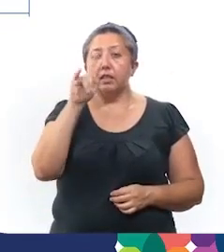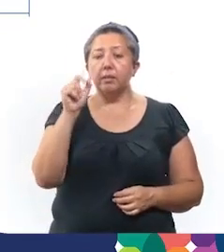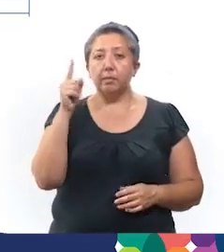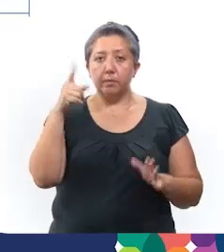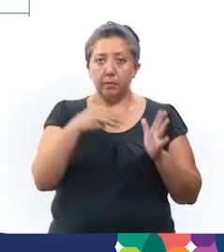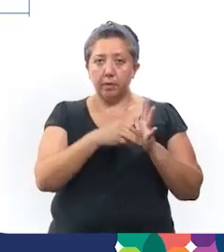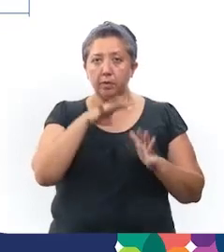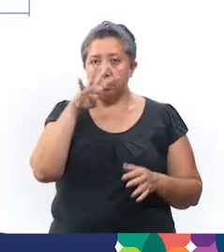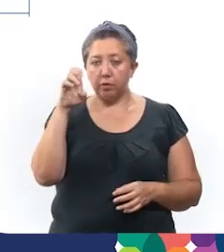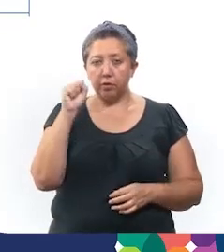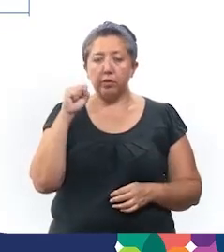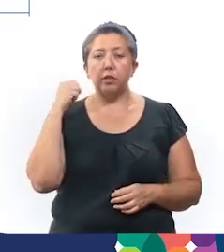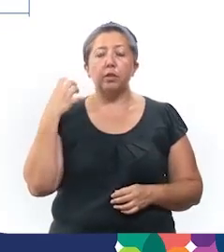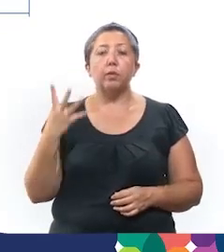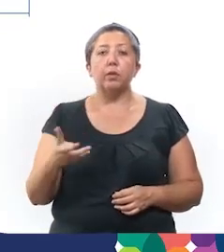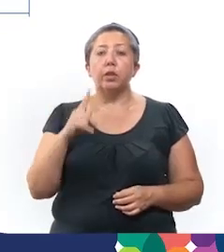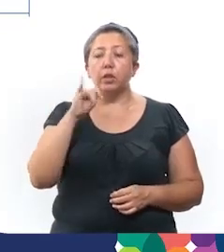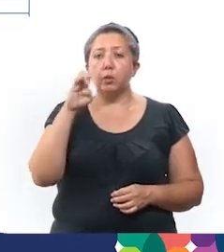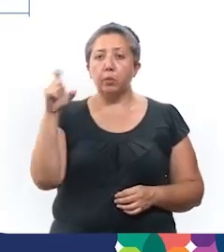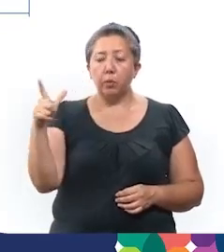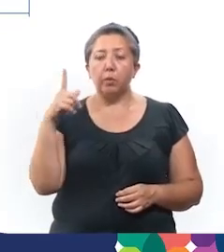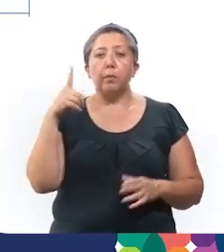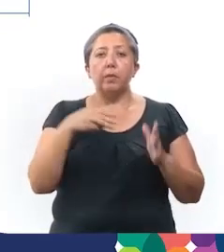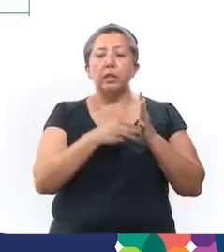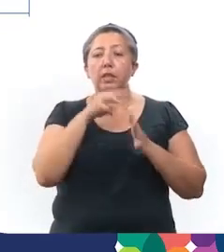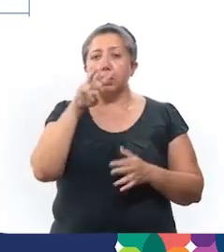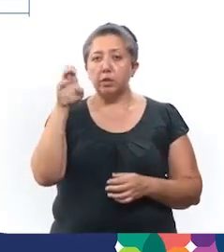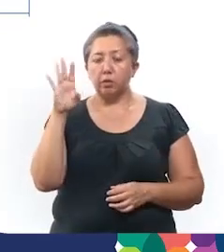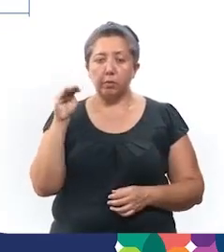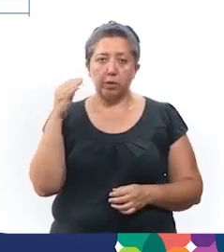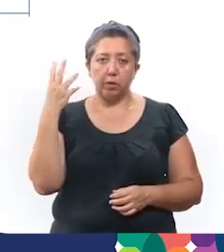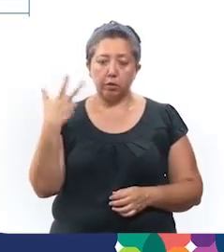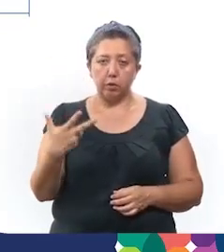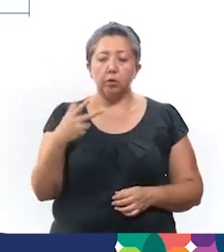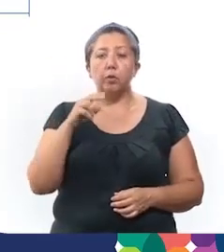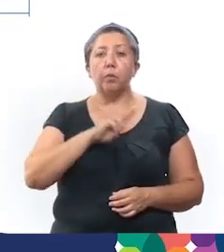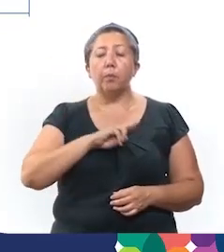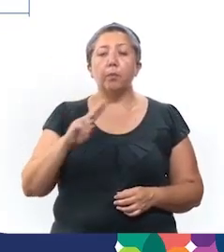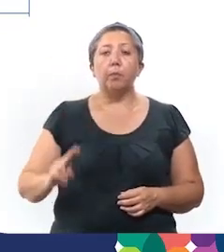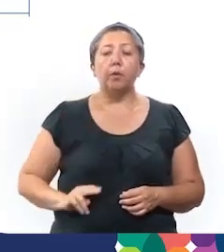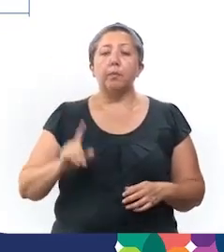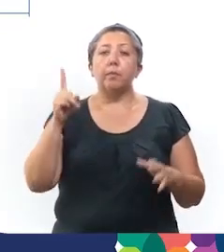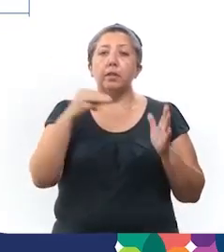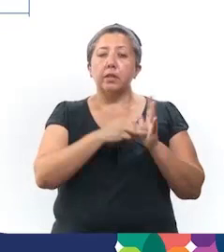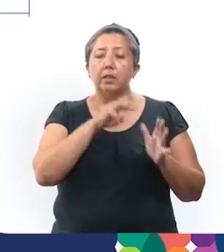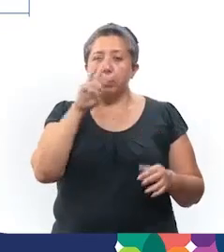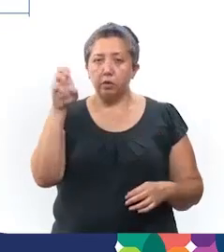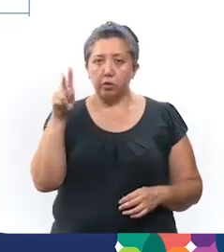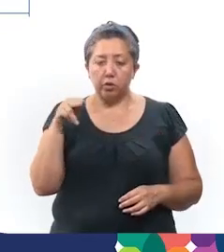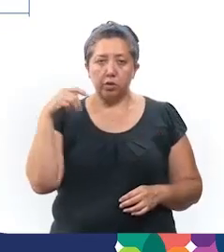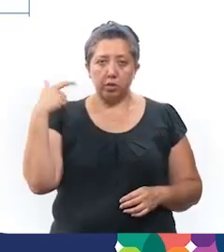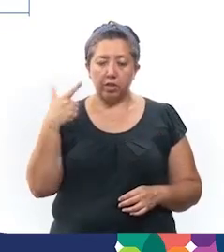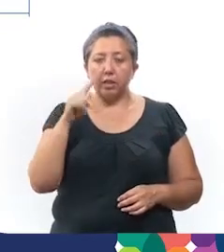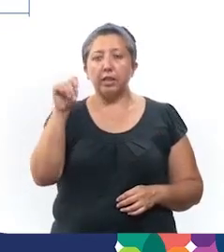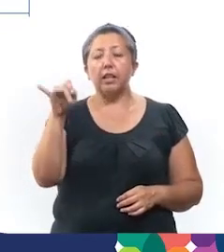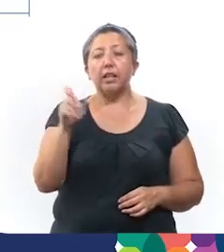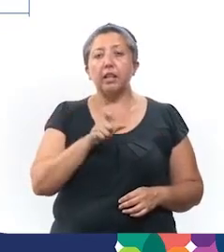Tizimín 1.464, Ticul 1.398, Humán 1.387,